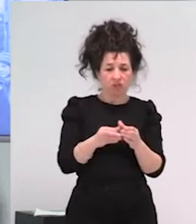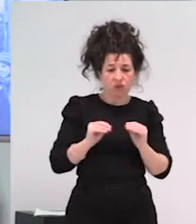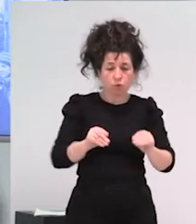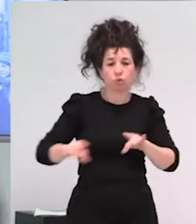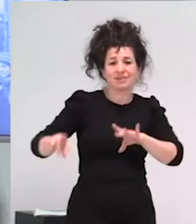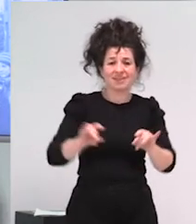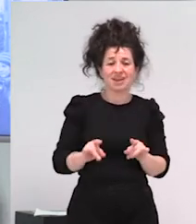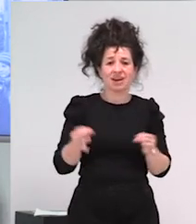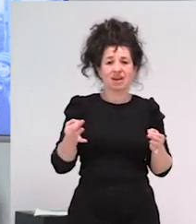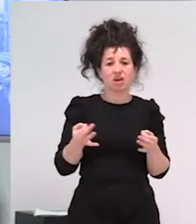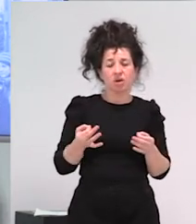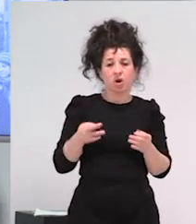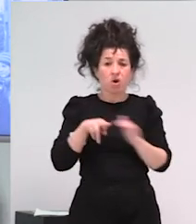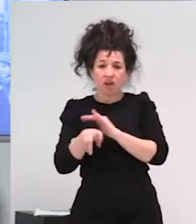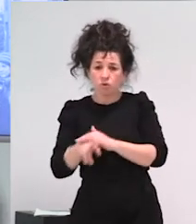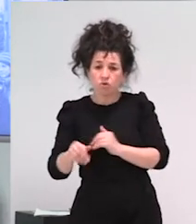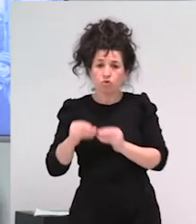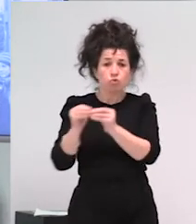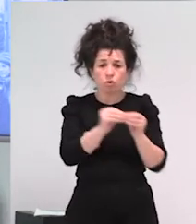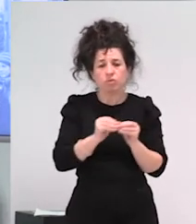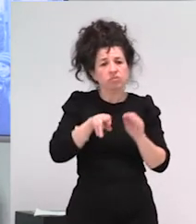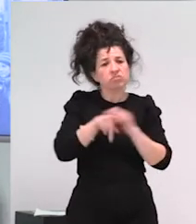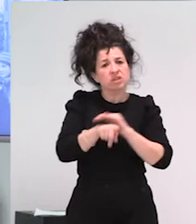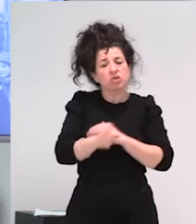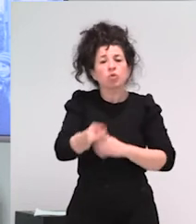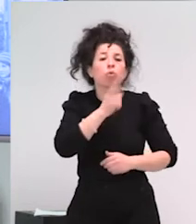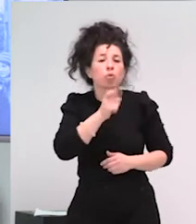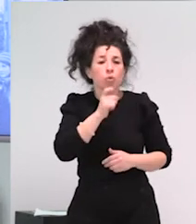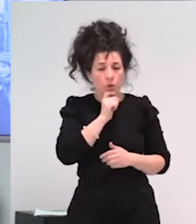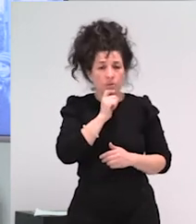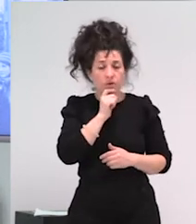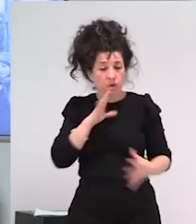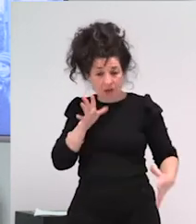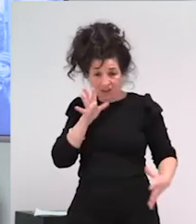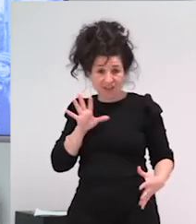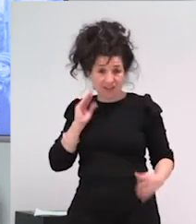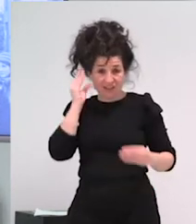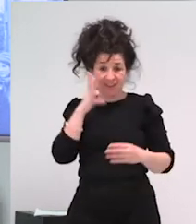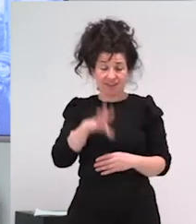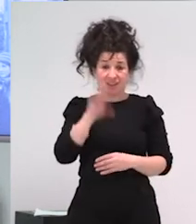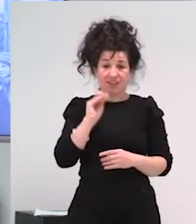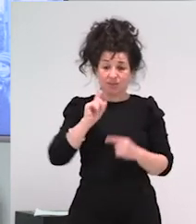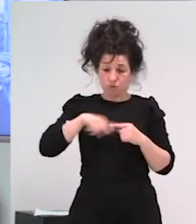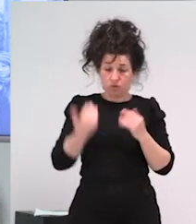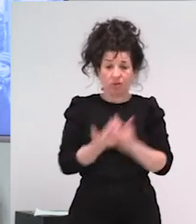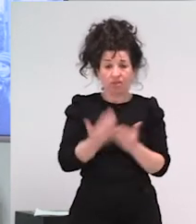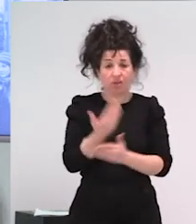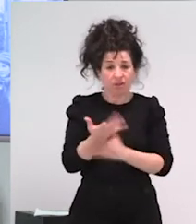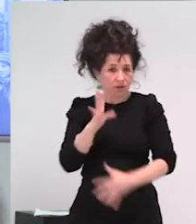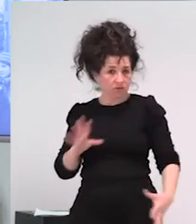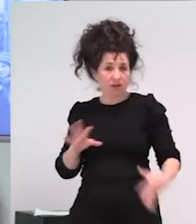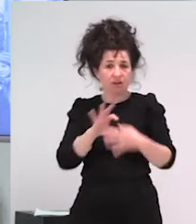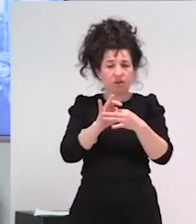territorio, cómo se gestionan los bienes comunes, entendiendo que estos van muy vinculados a cómo desarrollamos nuestro día a día. Desde